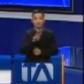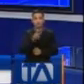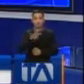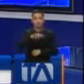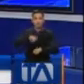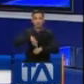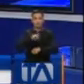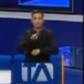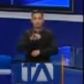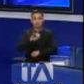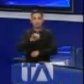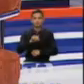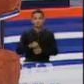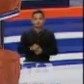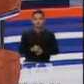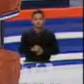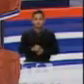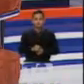@24horasUIO.